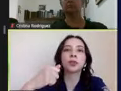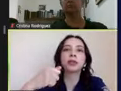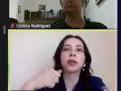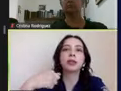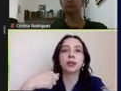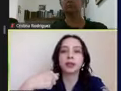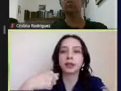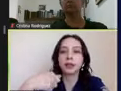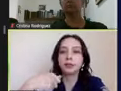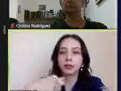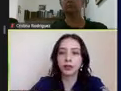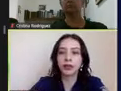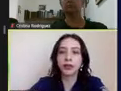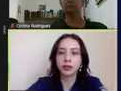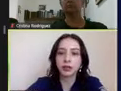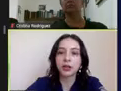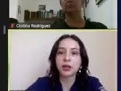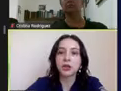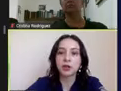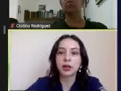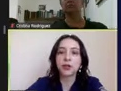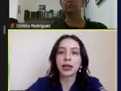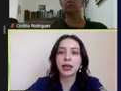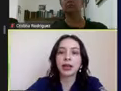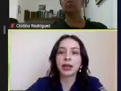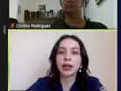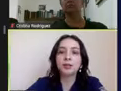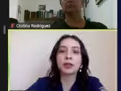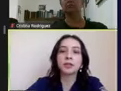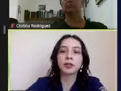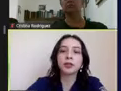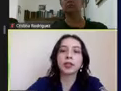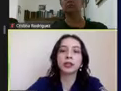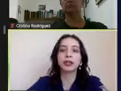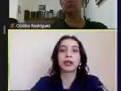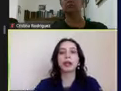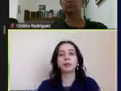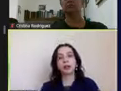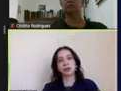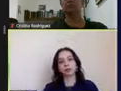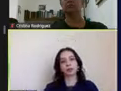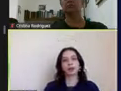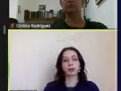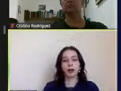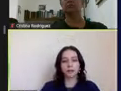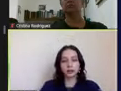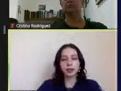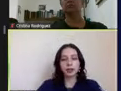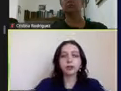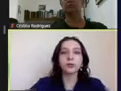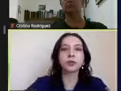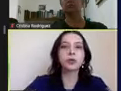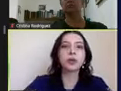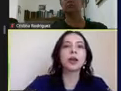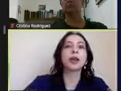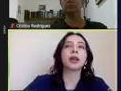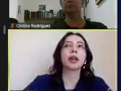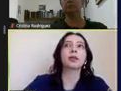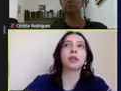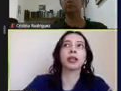nuestro tobillo ante este tipo de fuerzas. Luego, la percepción del atleta. ¿A qué me refiero con esto? A veces